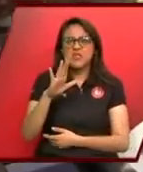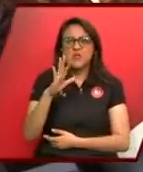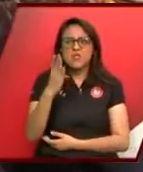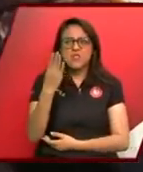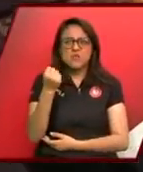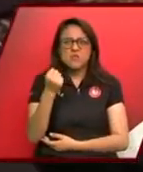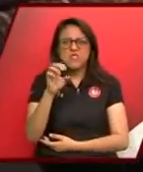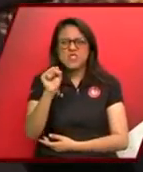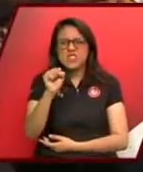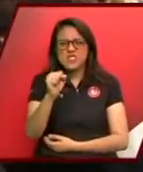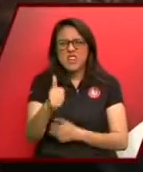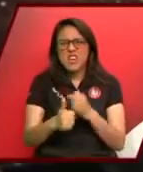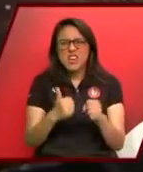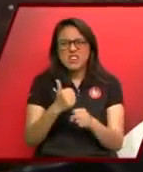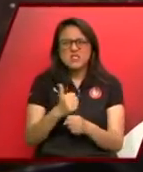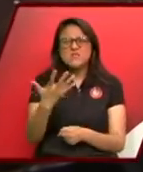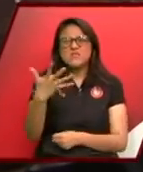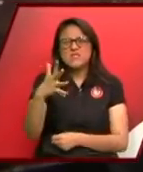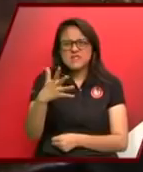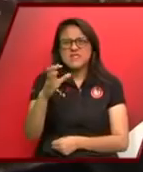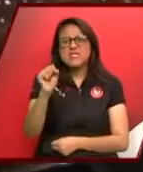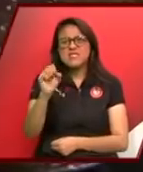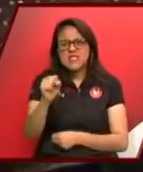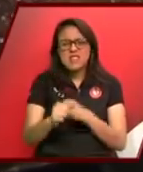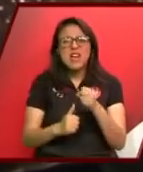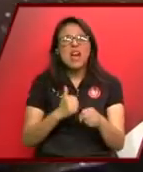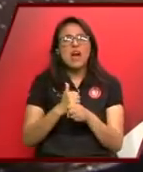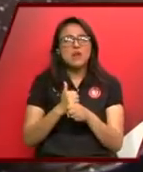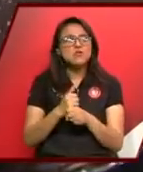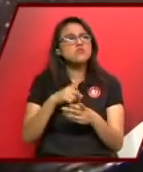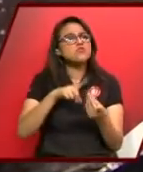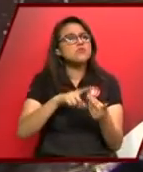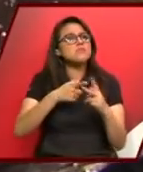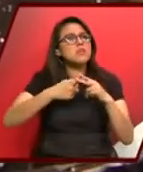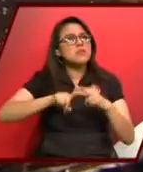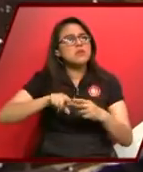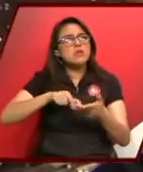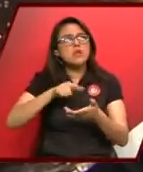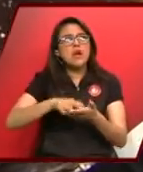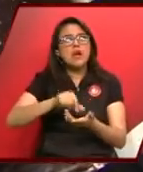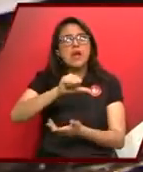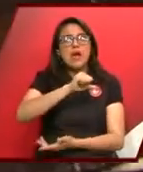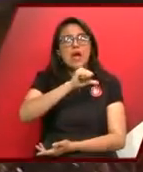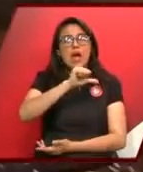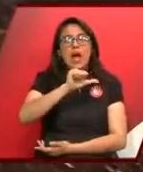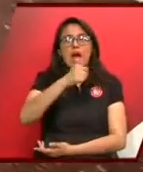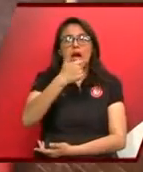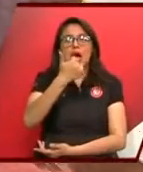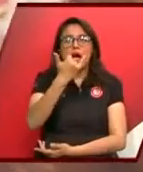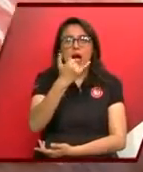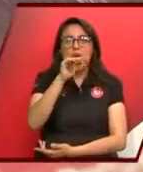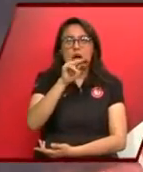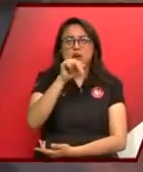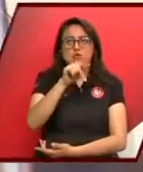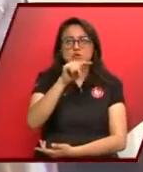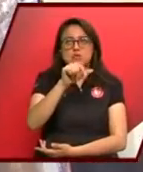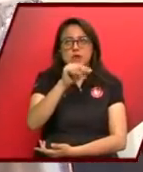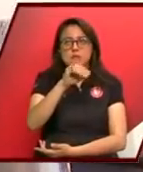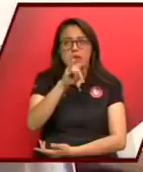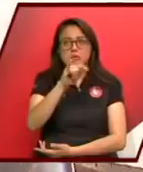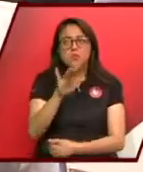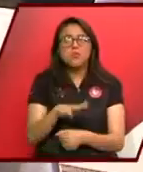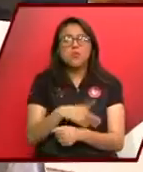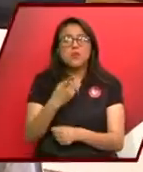casi 60 años. Casi 60 años. Así es. ¿Dónde empezó? En la calle de Ayuntamiento, ¿verdad? Precisamente de ahí surge el nombre del Huequito,